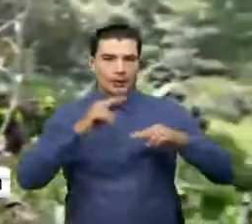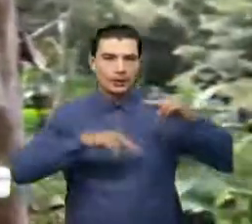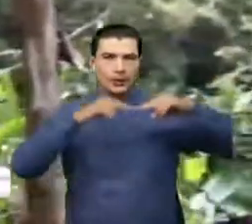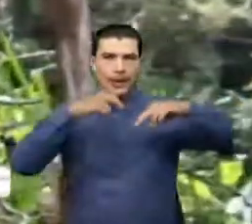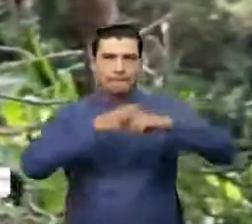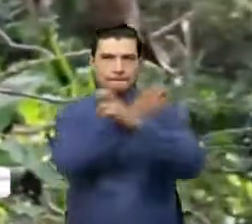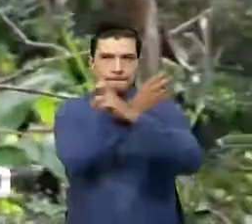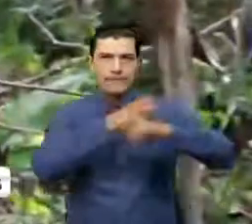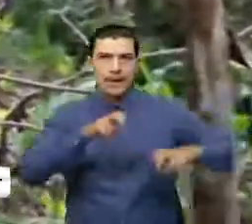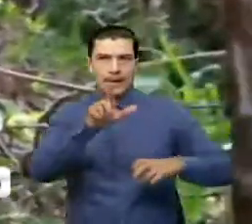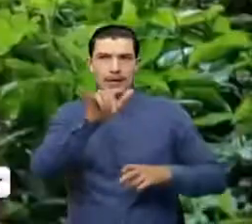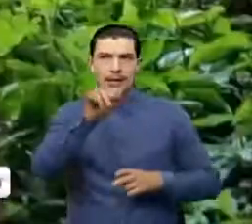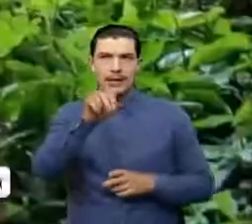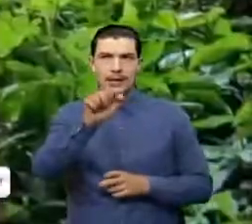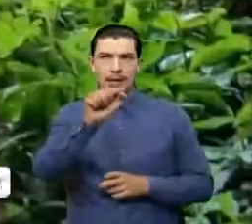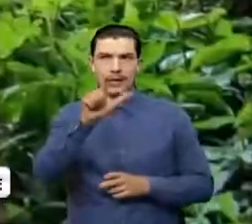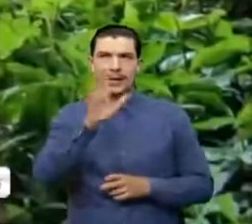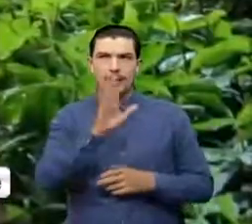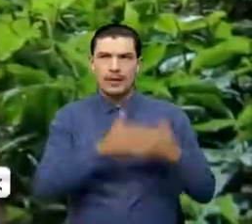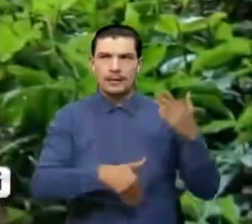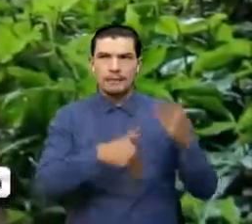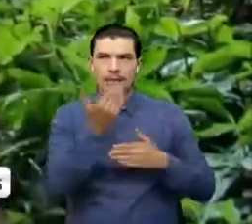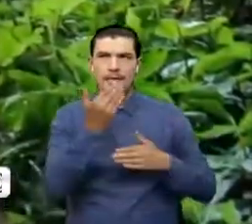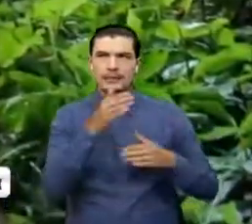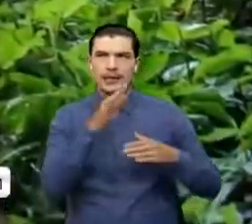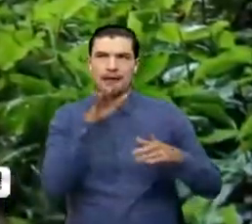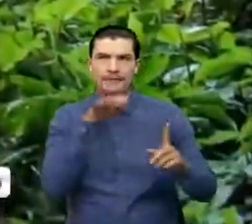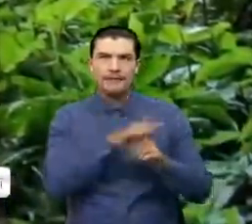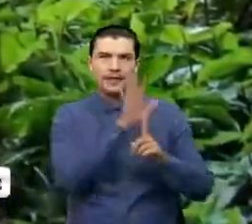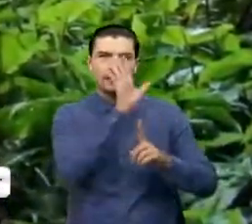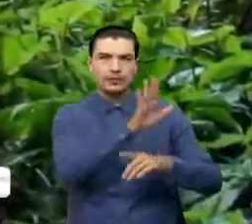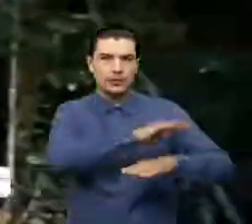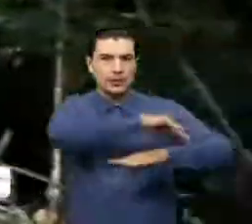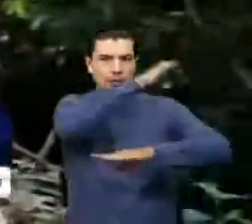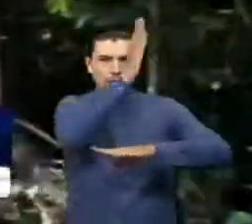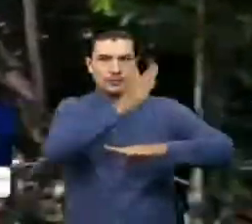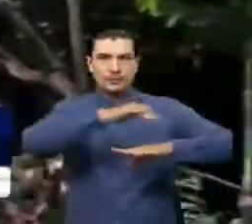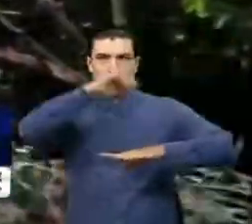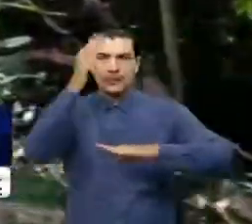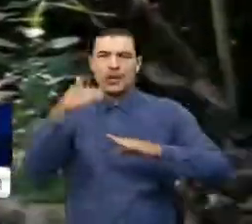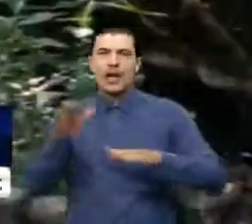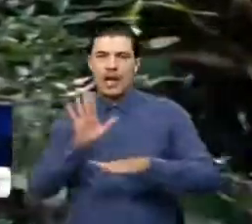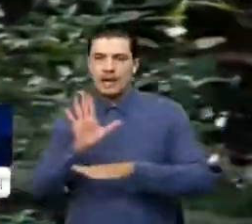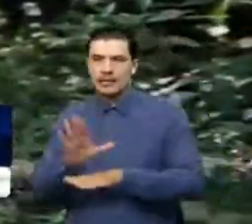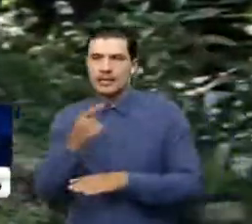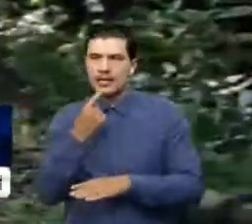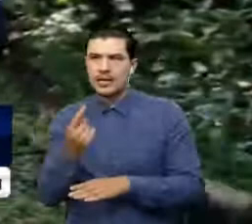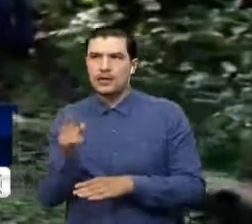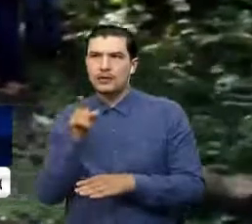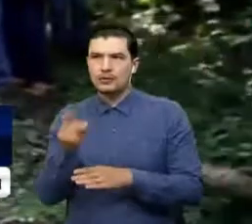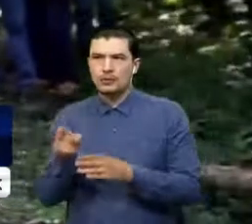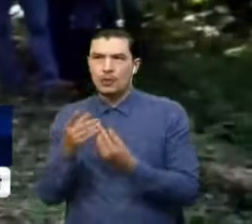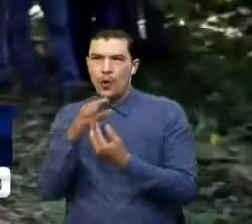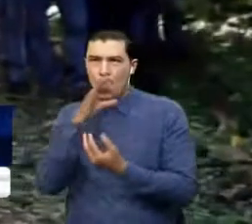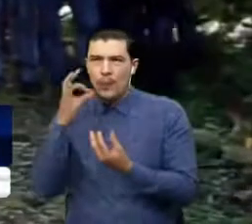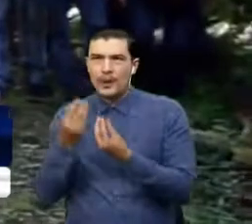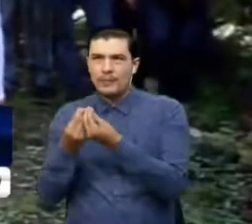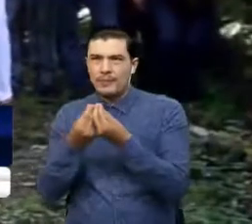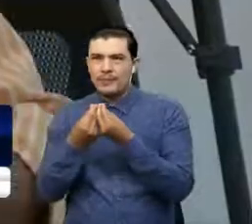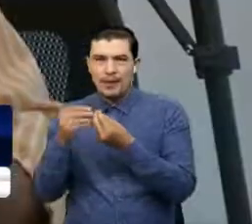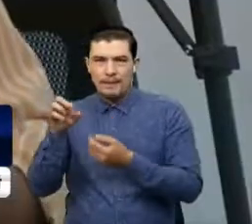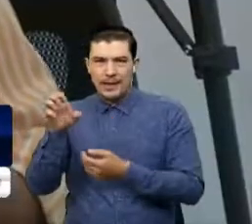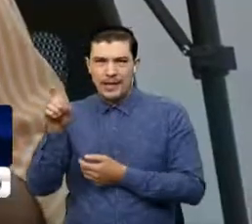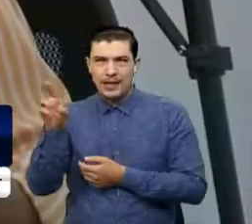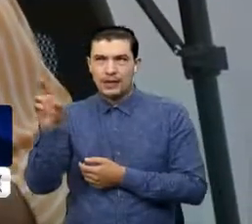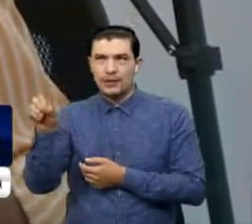podría ser el comienzo para intervenir los cerros orientales así lo dijo el concejal pedro nilsson amaya el debate